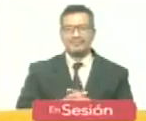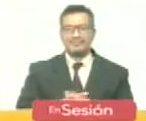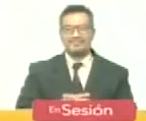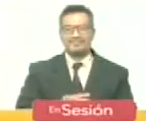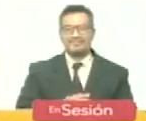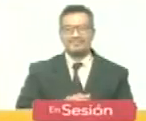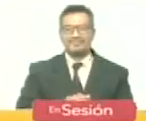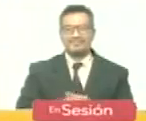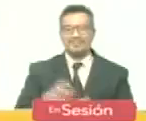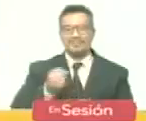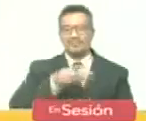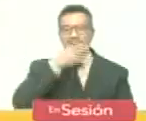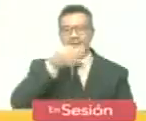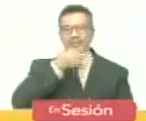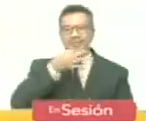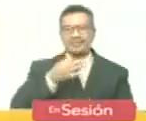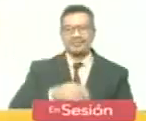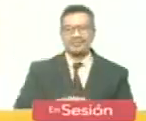Bueno, buenas tardes,